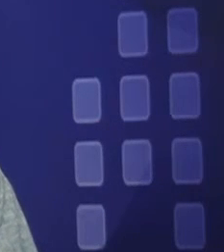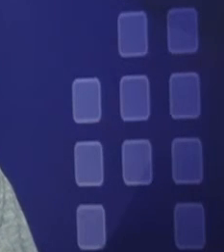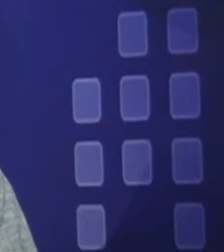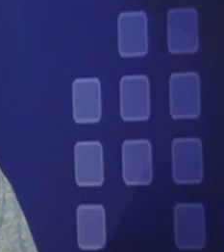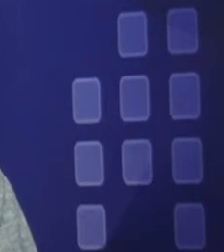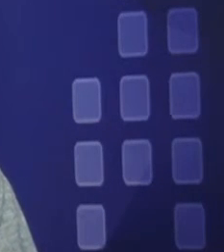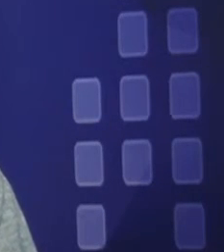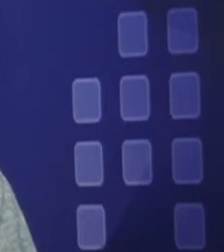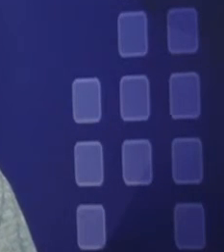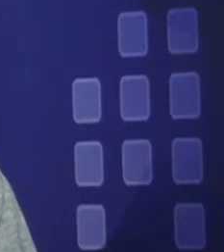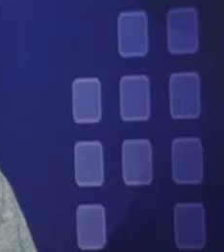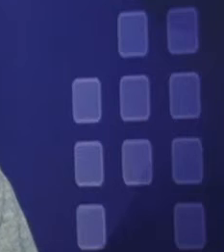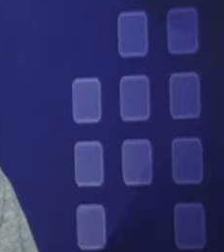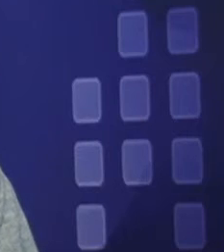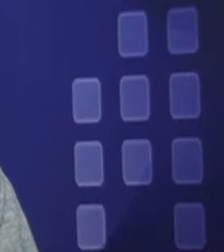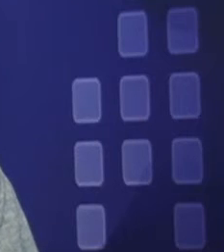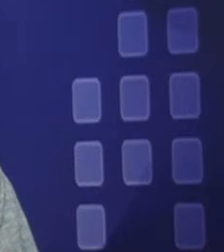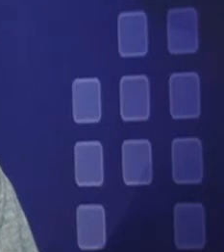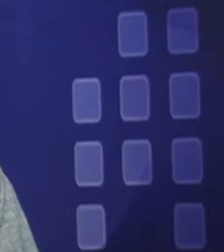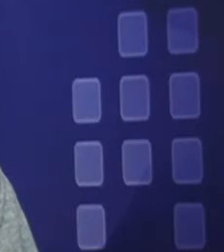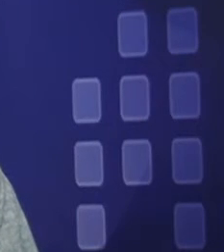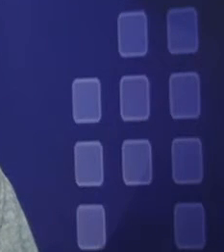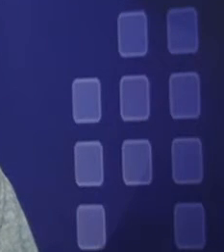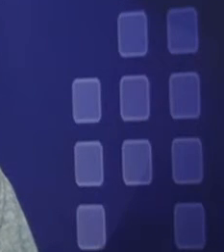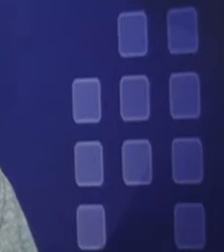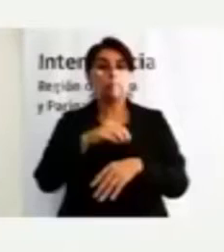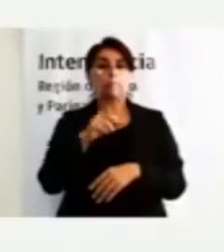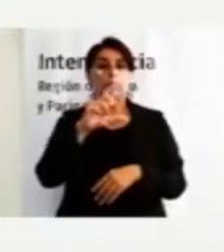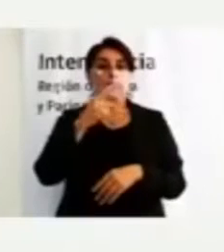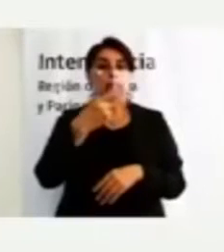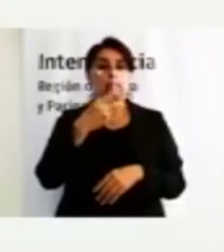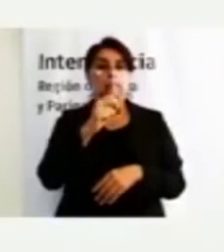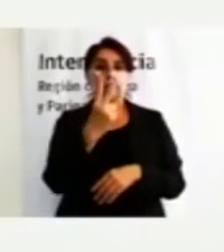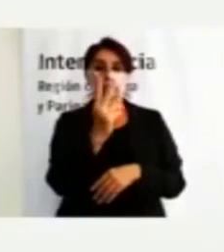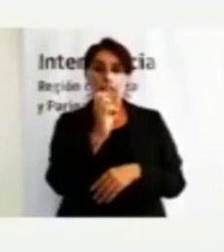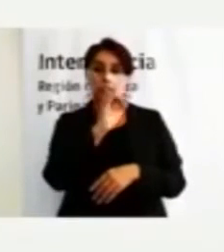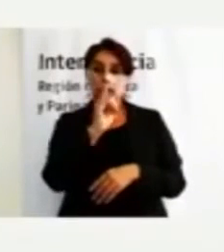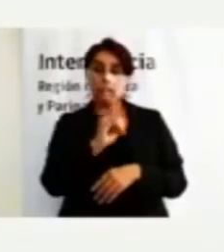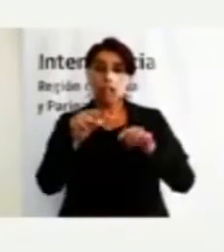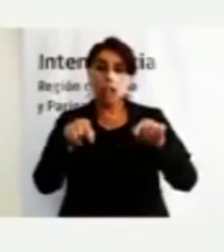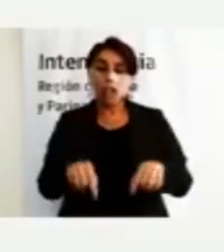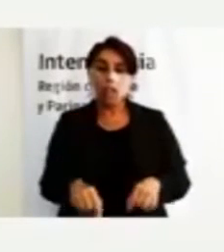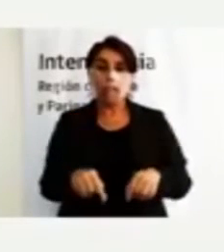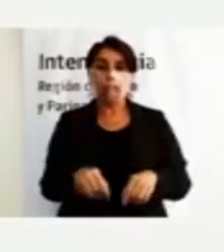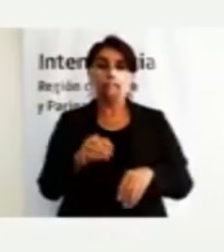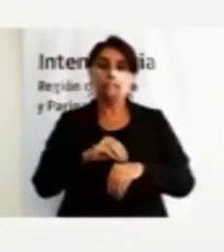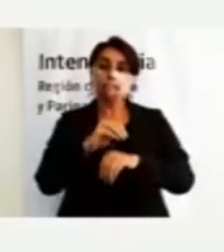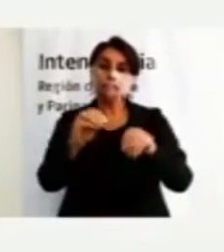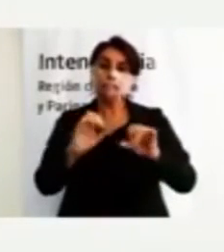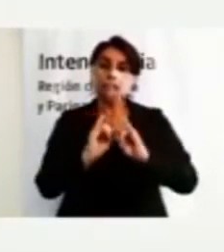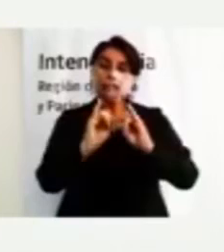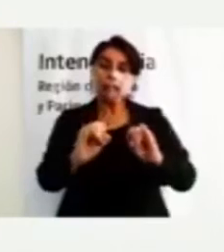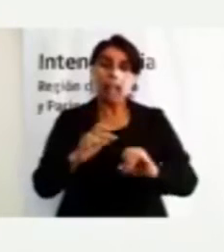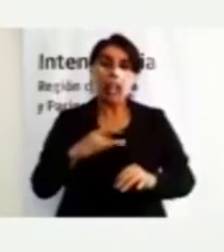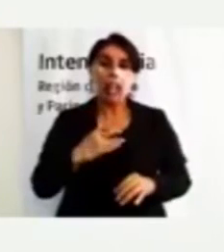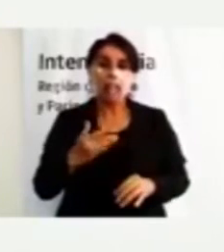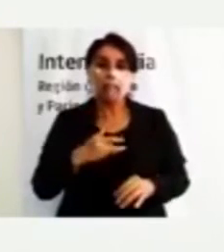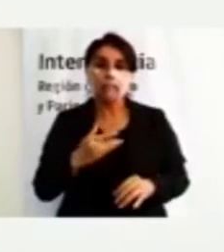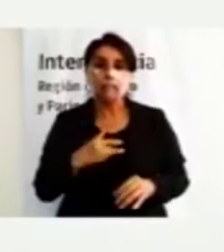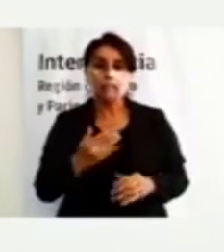sufrió su mayor alza desde el inicio de la pandemia. Tengo que comunicar,